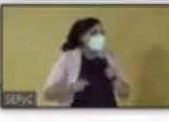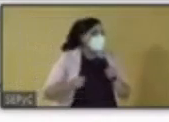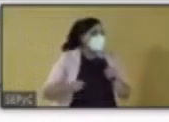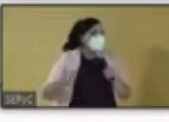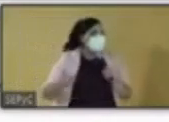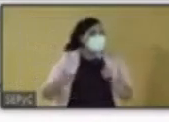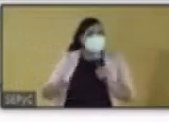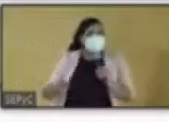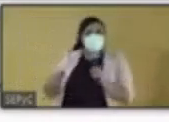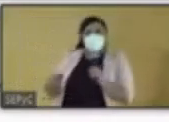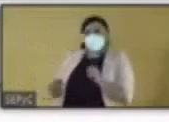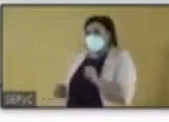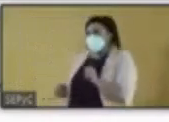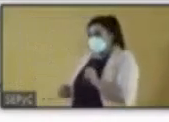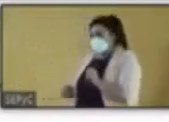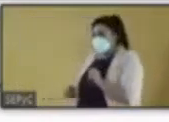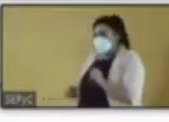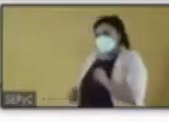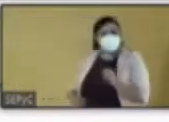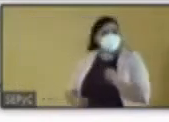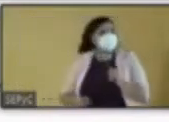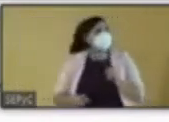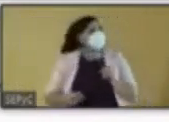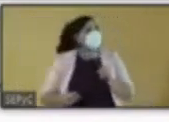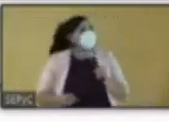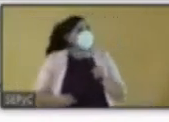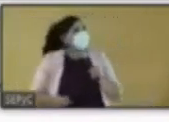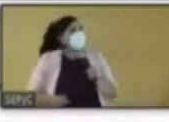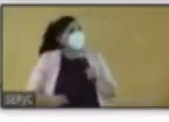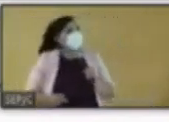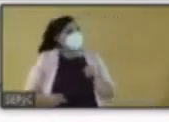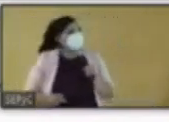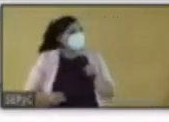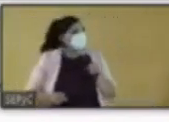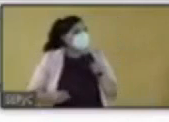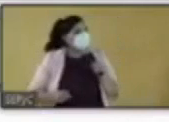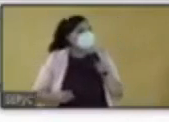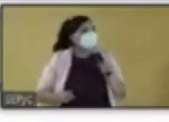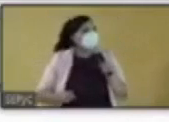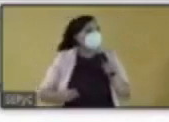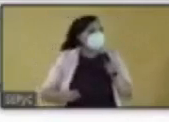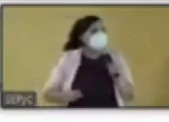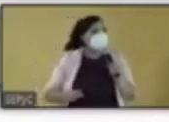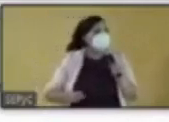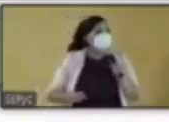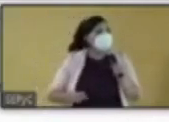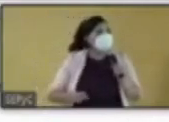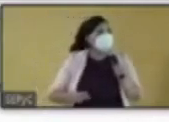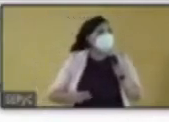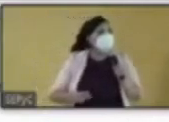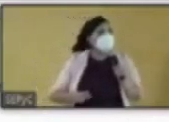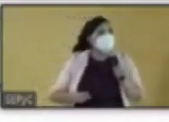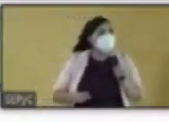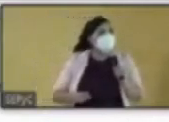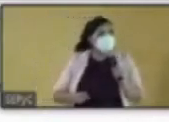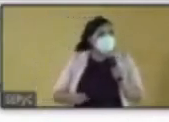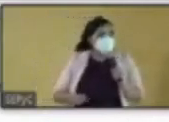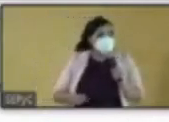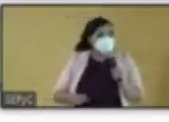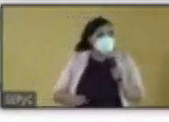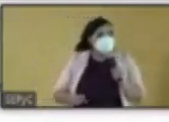que tienen 2, 3 o 4 plazas? El dato que retomaremos como remuneración anual neta por